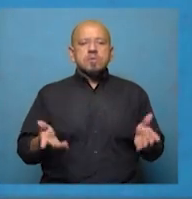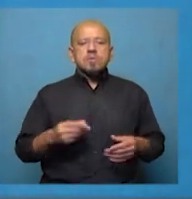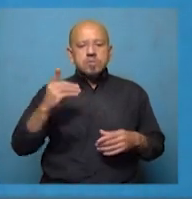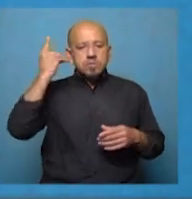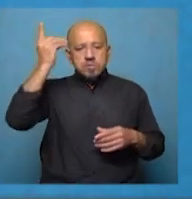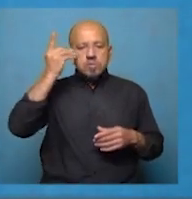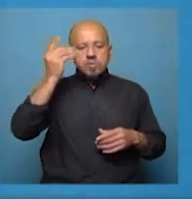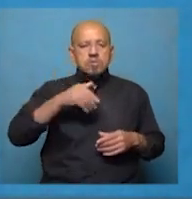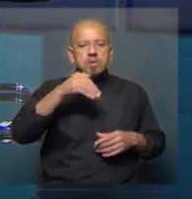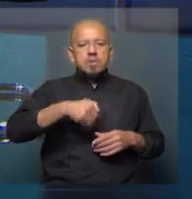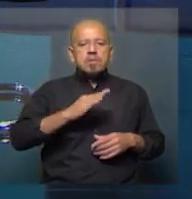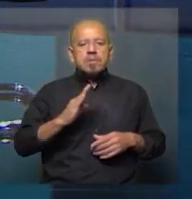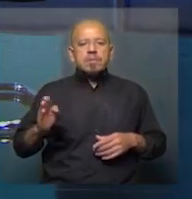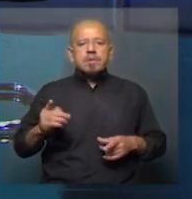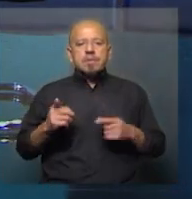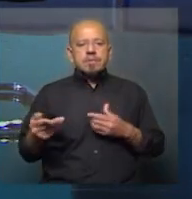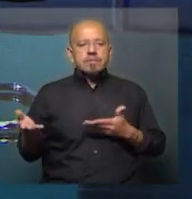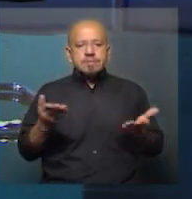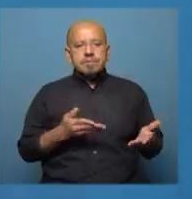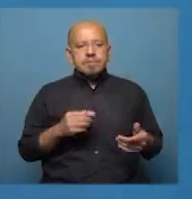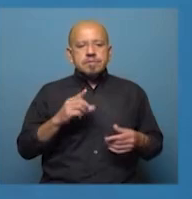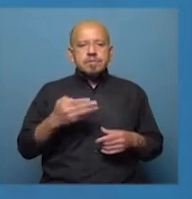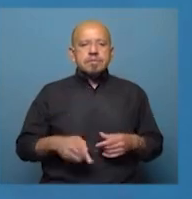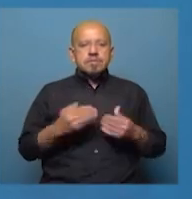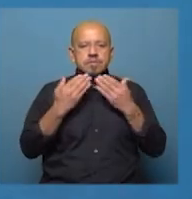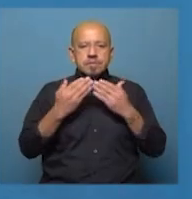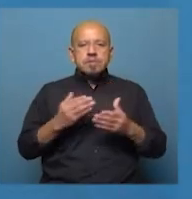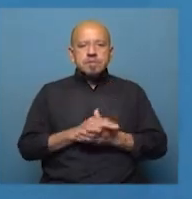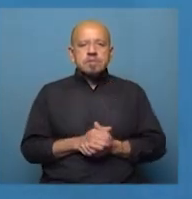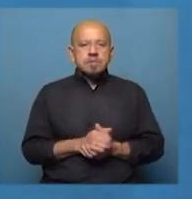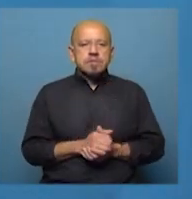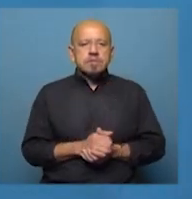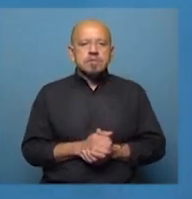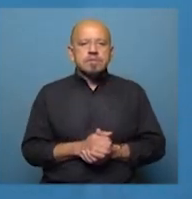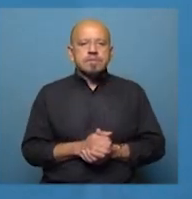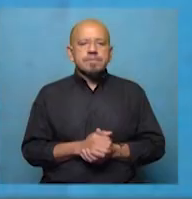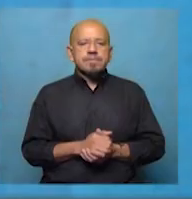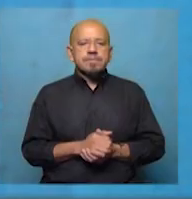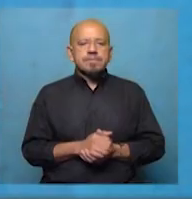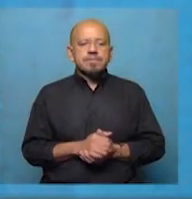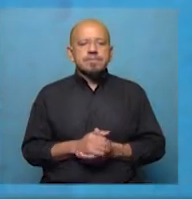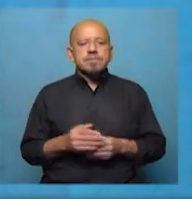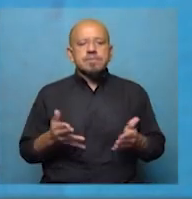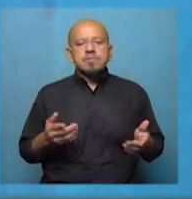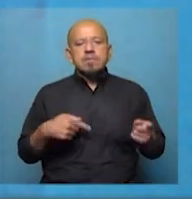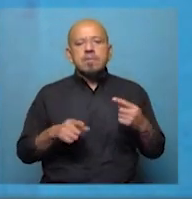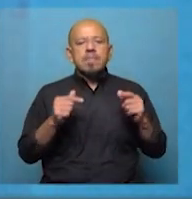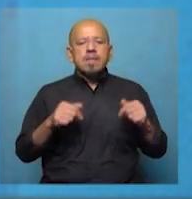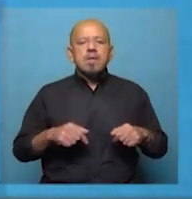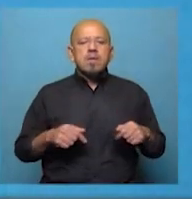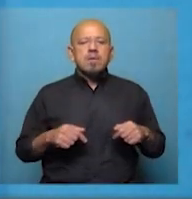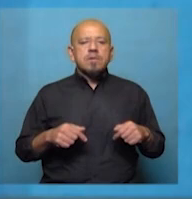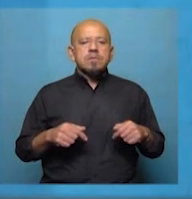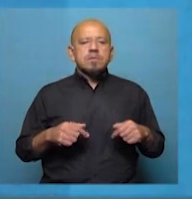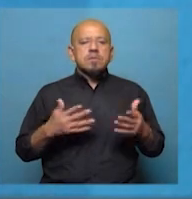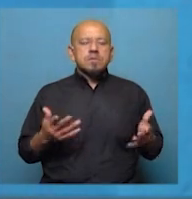mpp del frente amplio Lucía bienvenida a la do cómo estás Gracias por acompañarnos al contrario Muchas gracias por la invitación Bueno te agradezco que estés por acá que es una jornada este